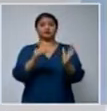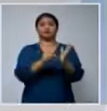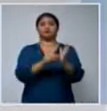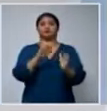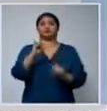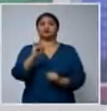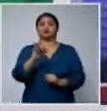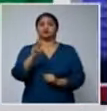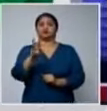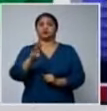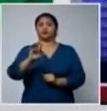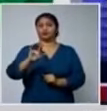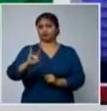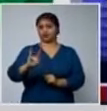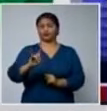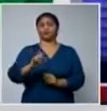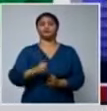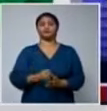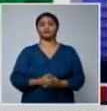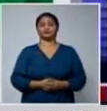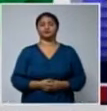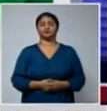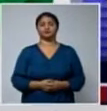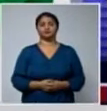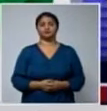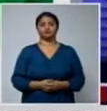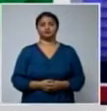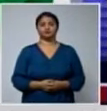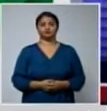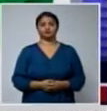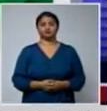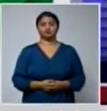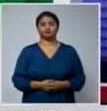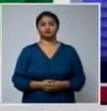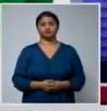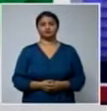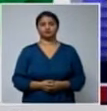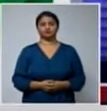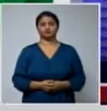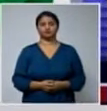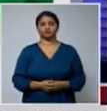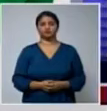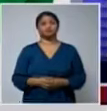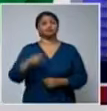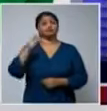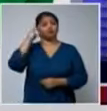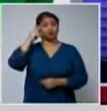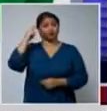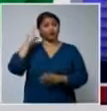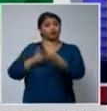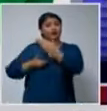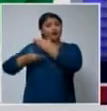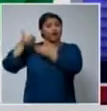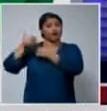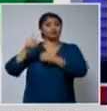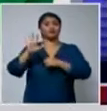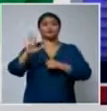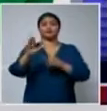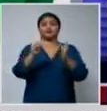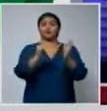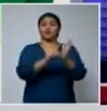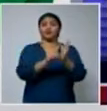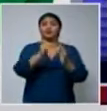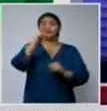3.739. Realmente, recuerden que hemos llegado a tener 5.000 ingresados, más de